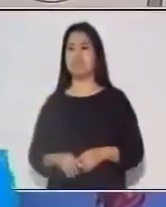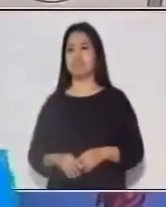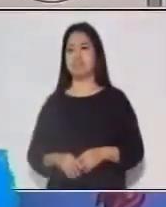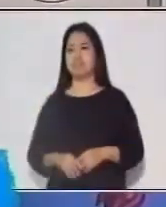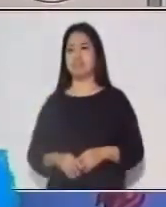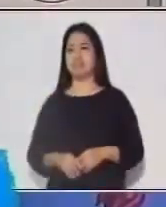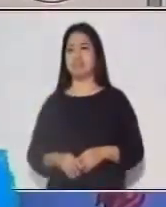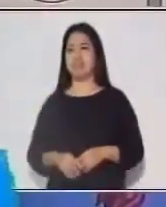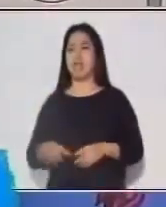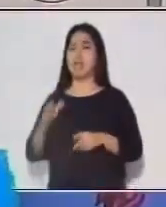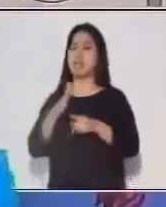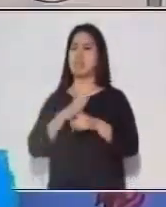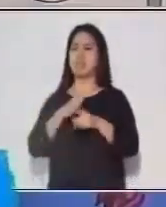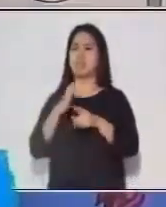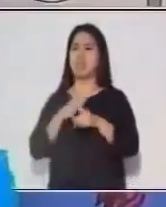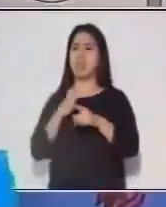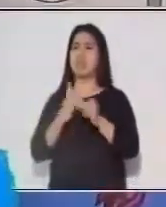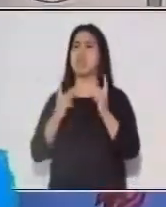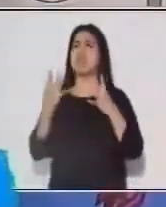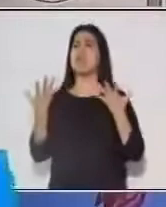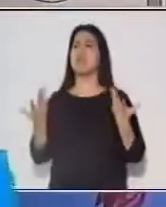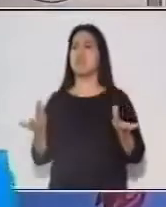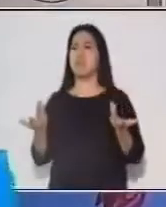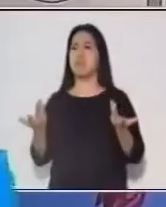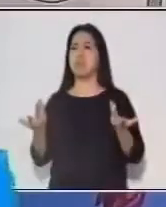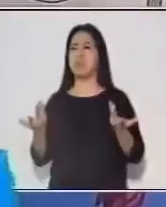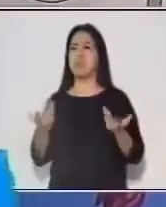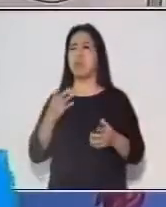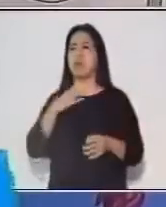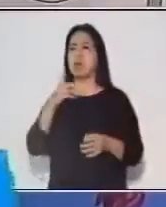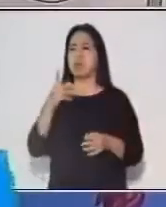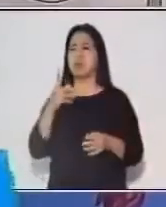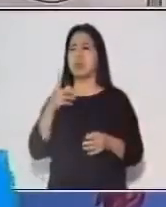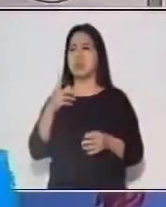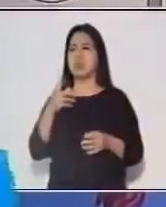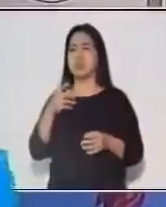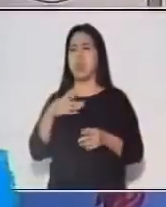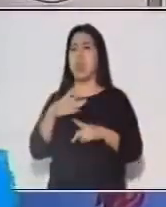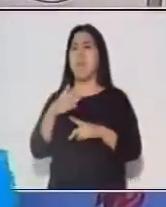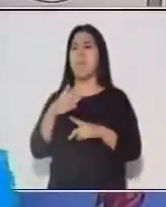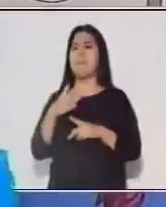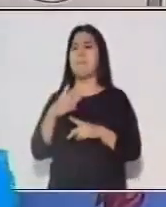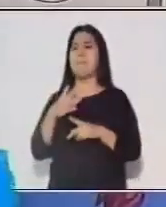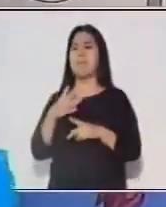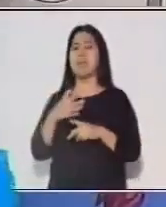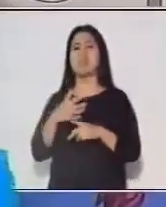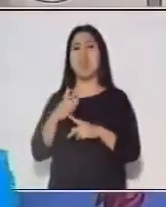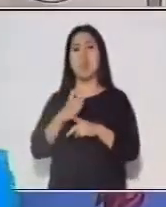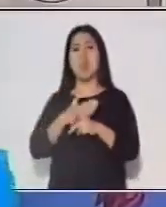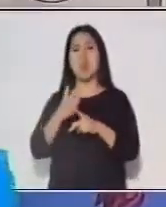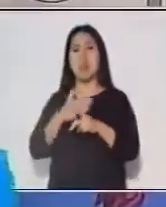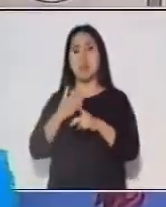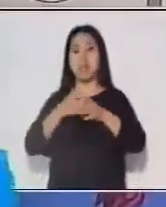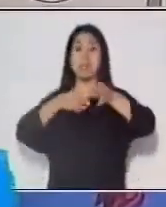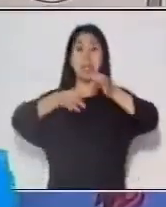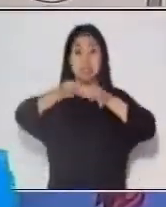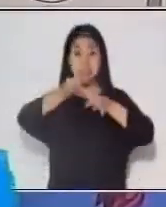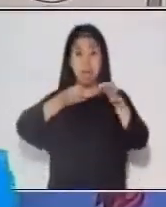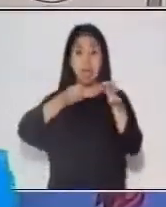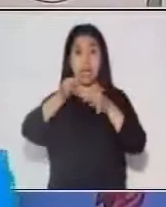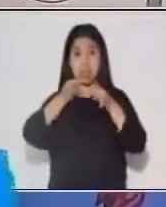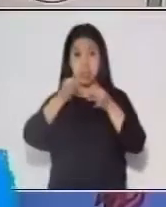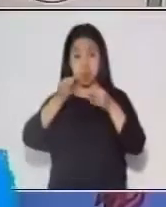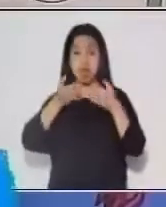El problema nos dice, este no es un problema de aplicación, es un problema de explicación porque es un fenómeno que se da en